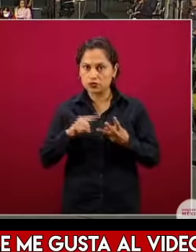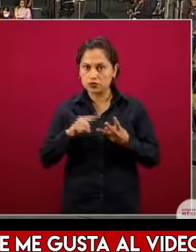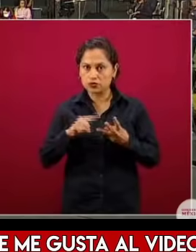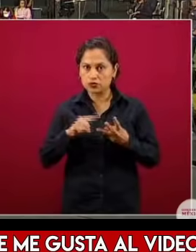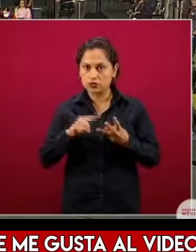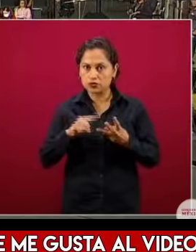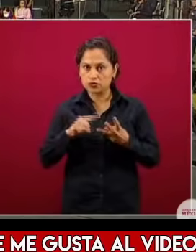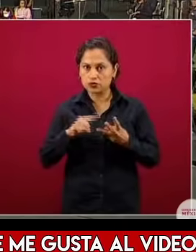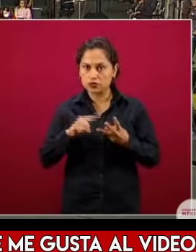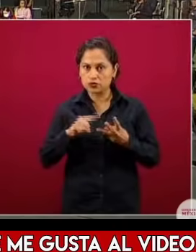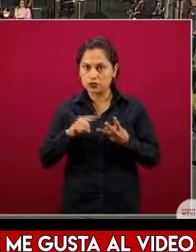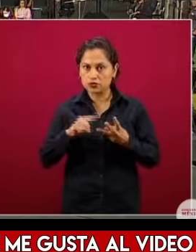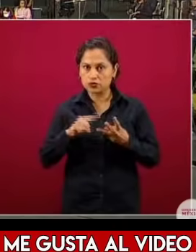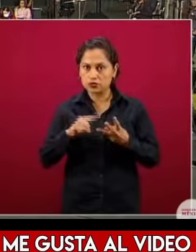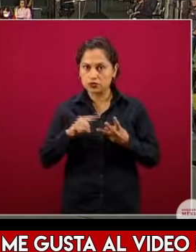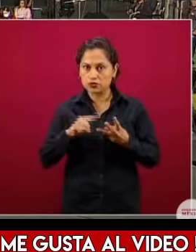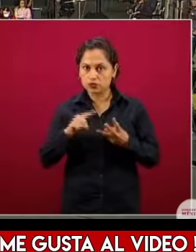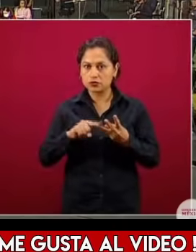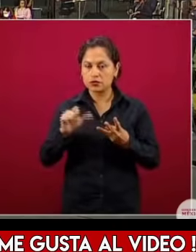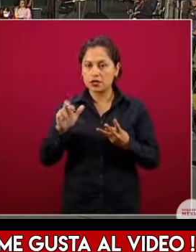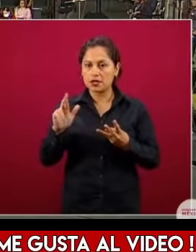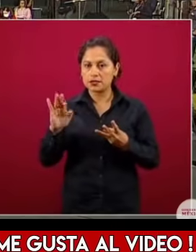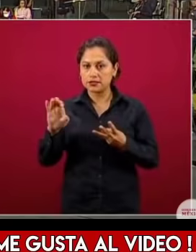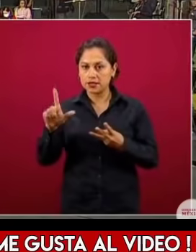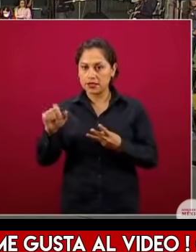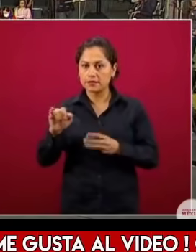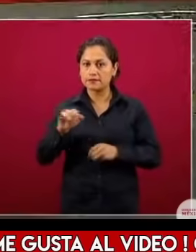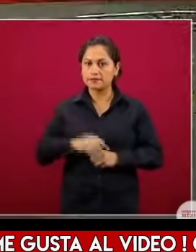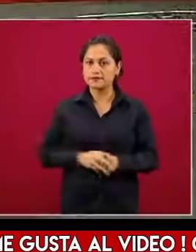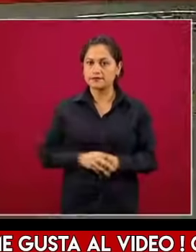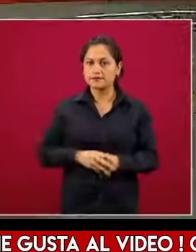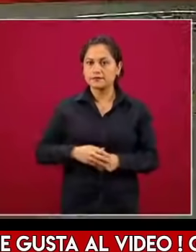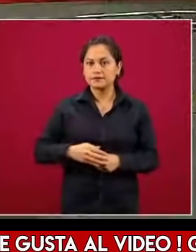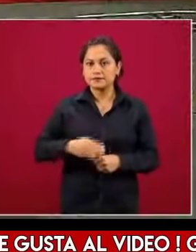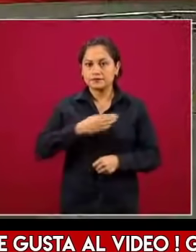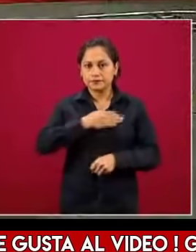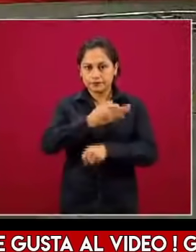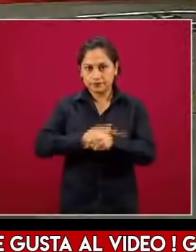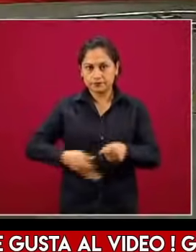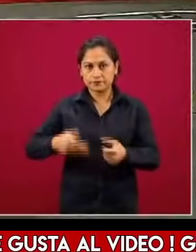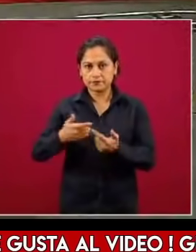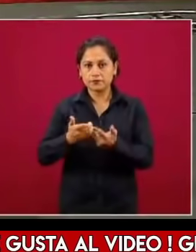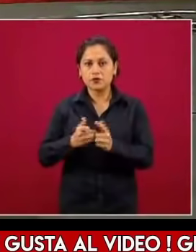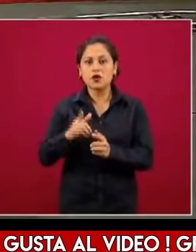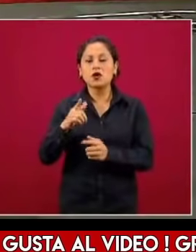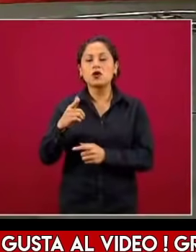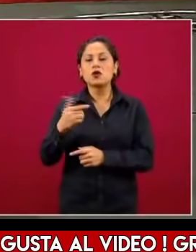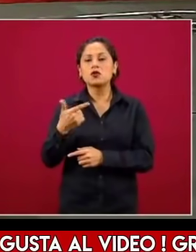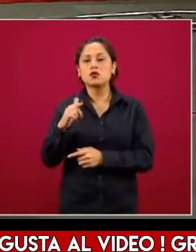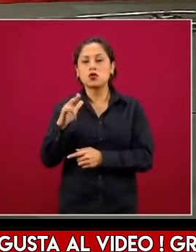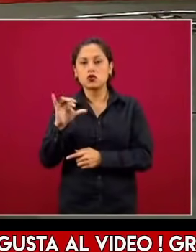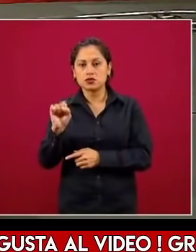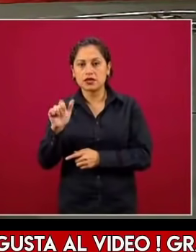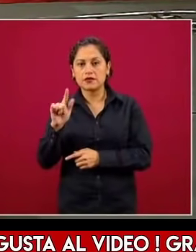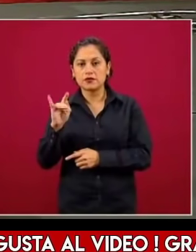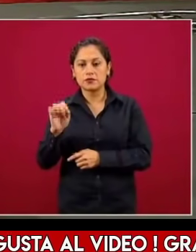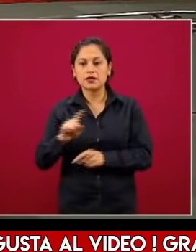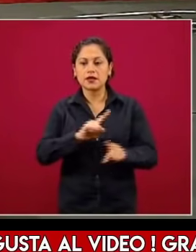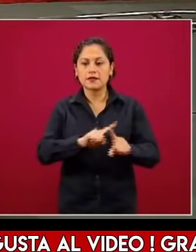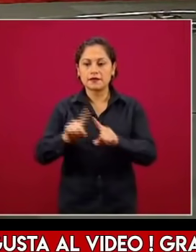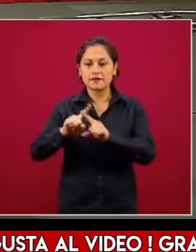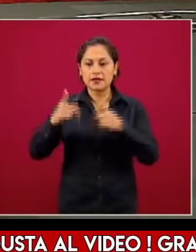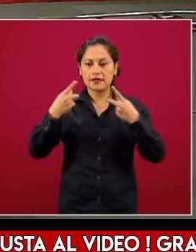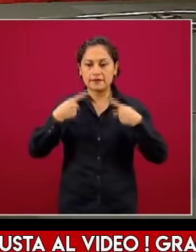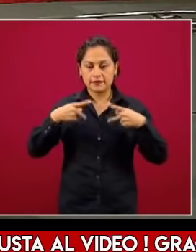lópez gatell buenas tardes para glucosa atómica diversas figuras públicas del país no